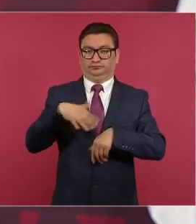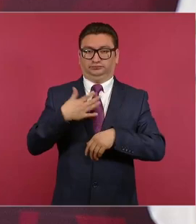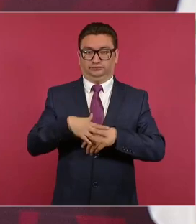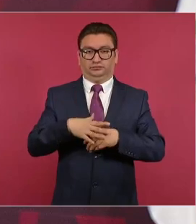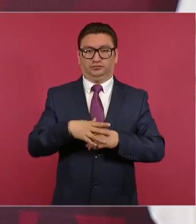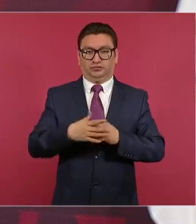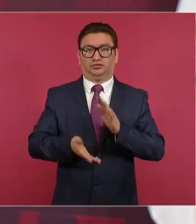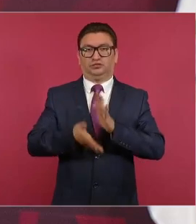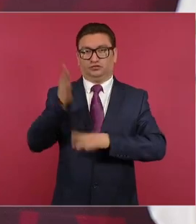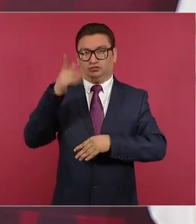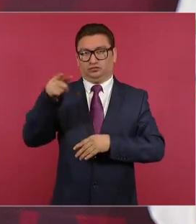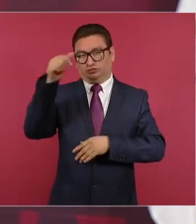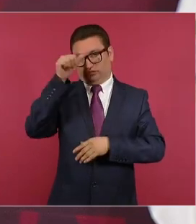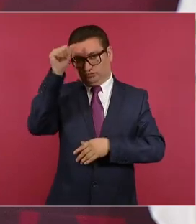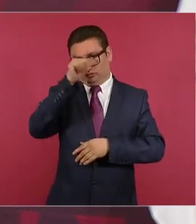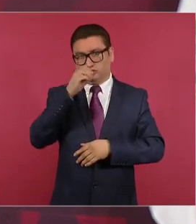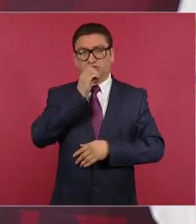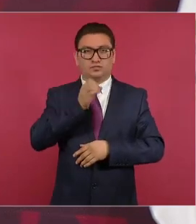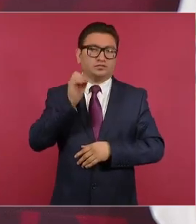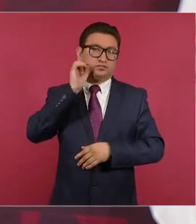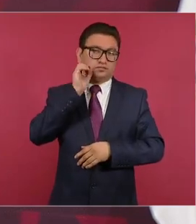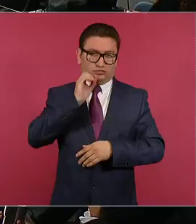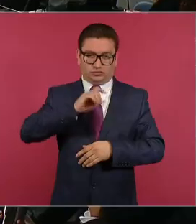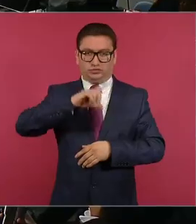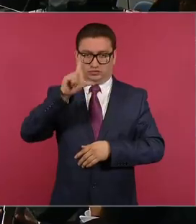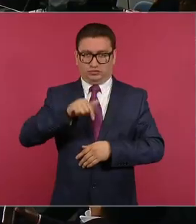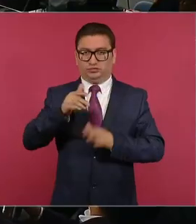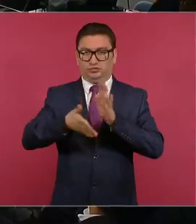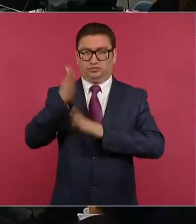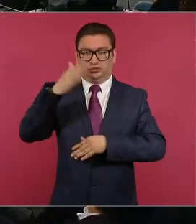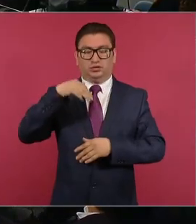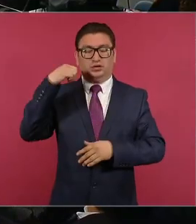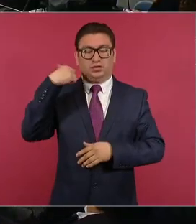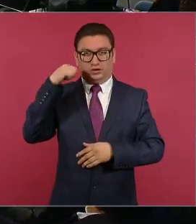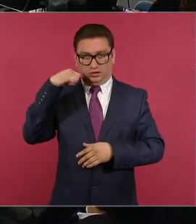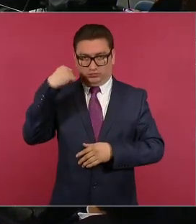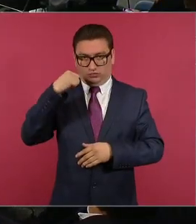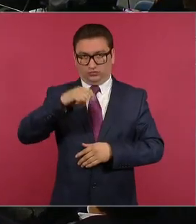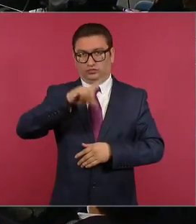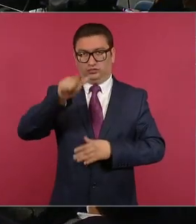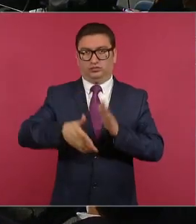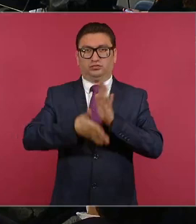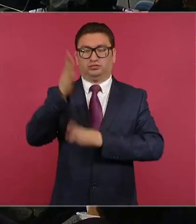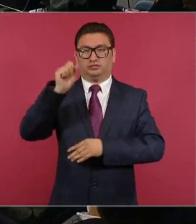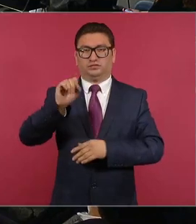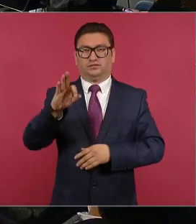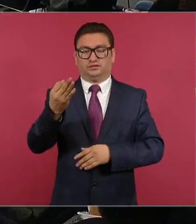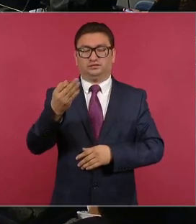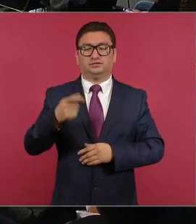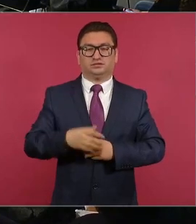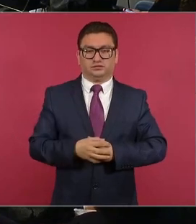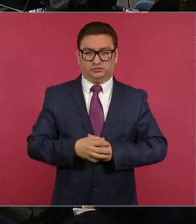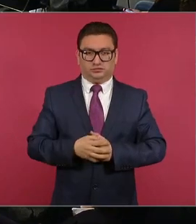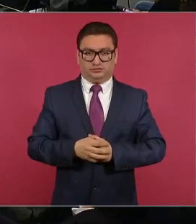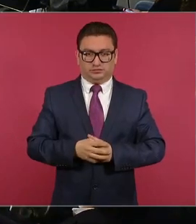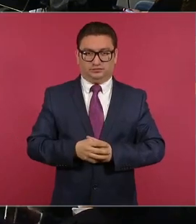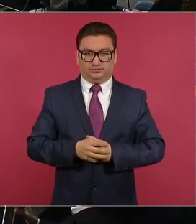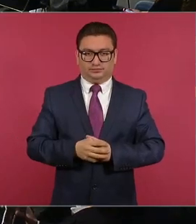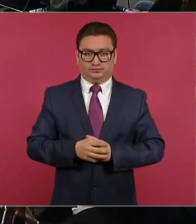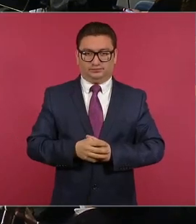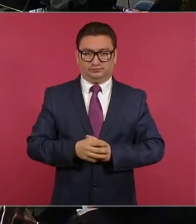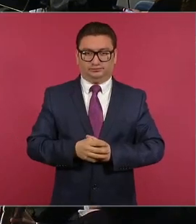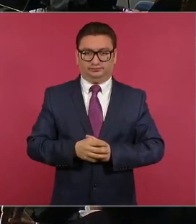con los obispos y luego voy a Acapulco y luego voy a San Francisco.